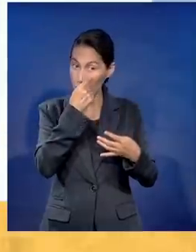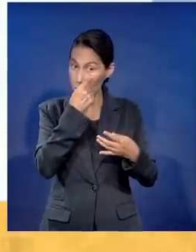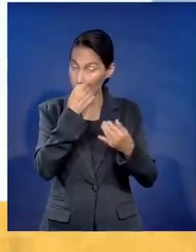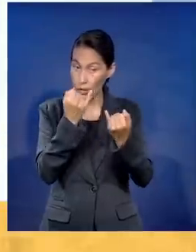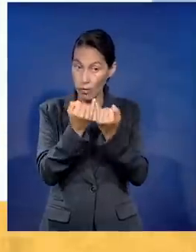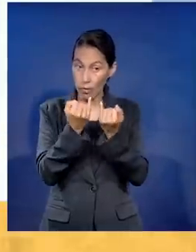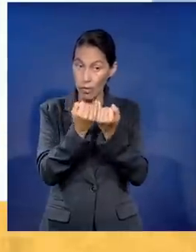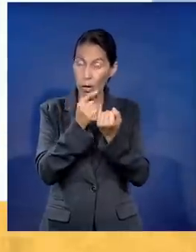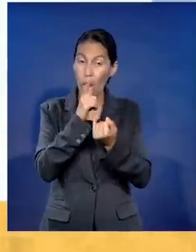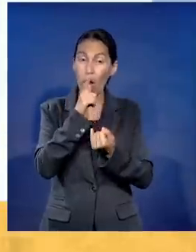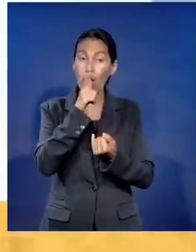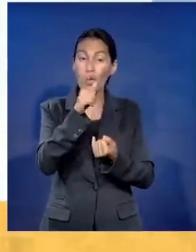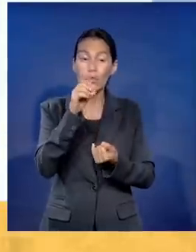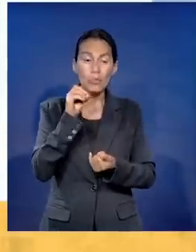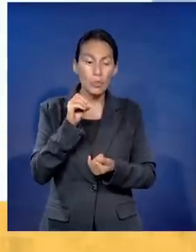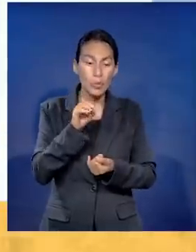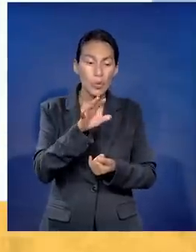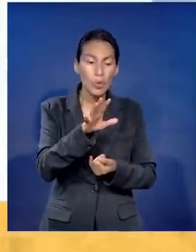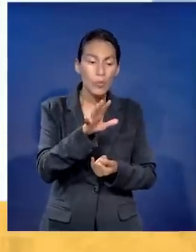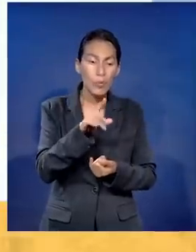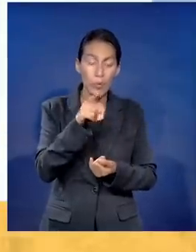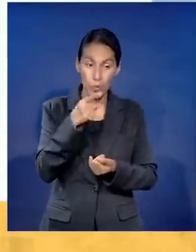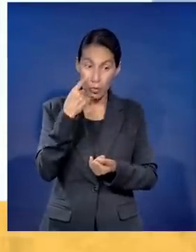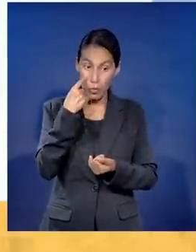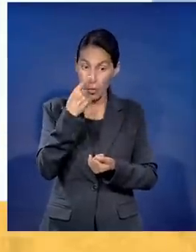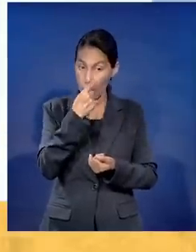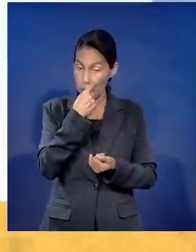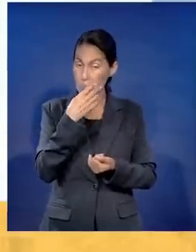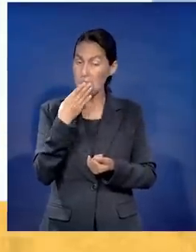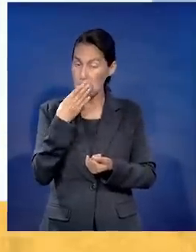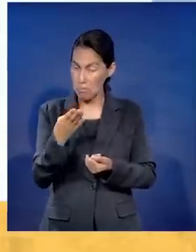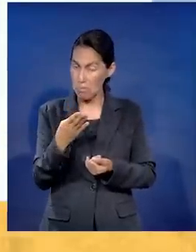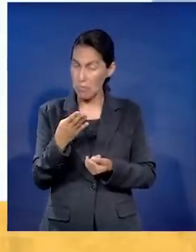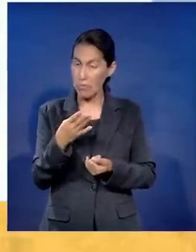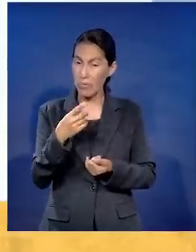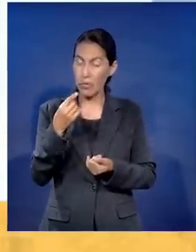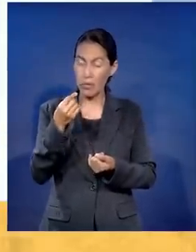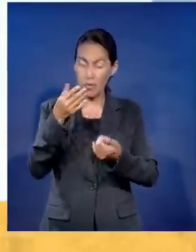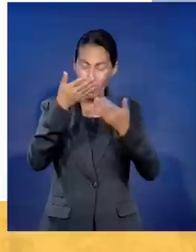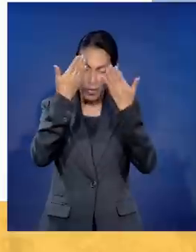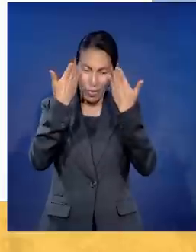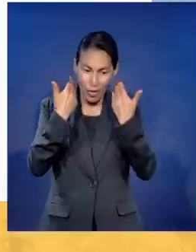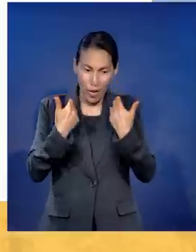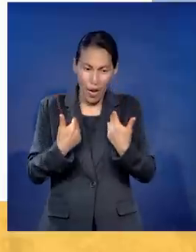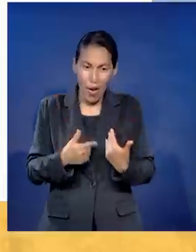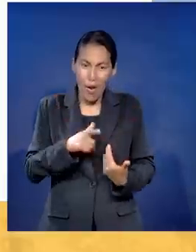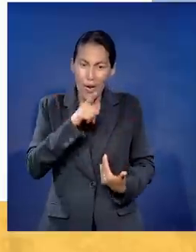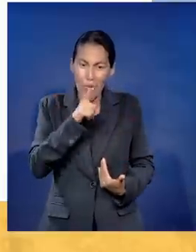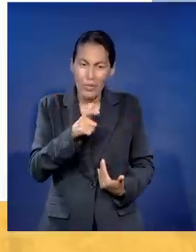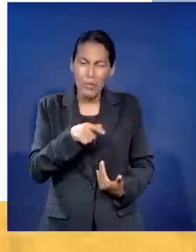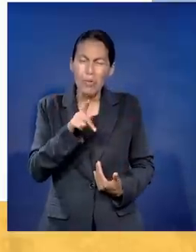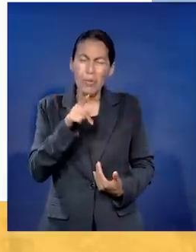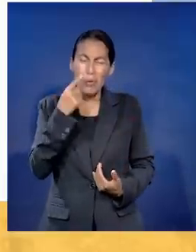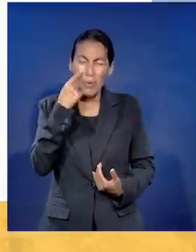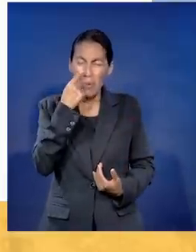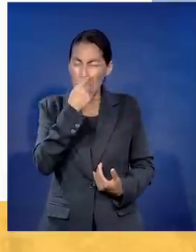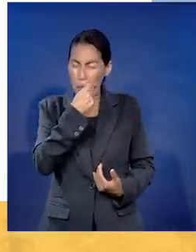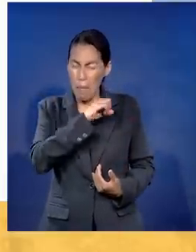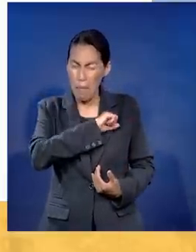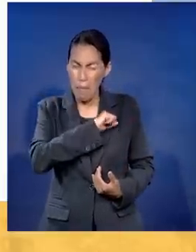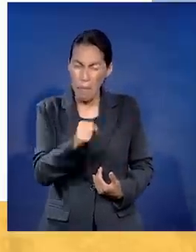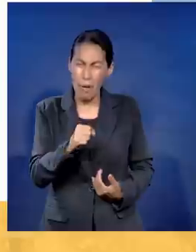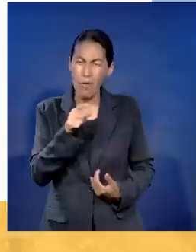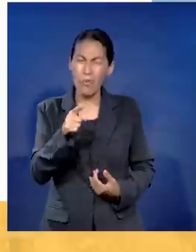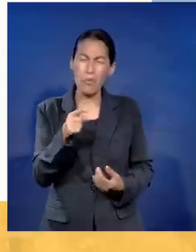Mateo Así que si tu ojo es bueno todo tu cuerpo estará lleno de luz pero si tu ojo es maligno todo tu cuerpo